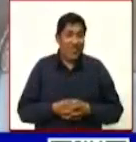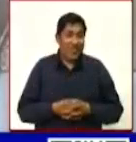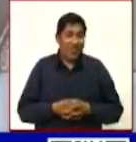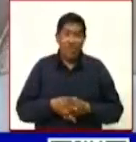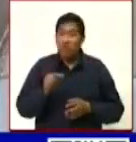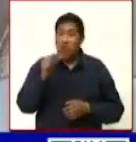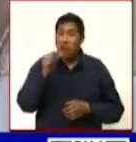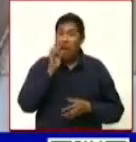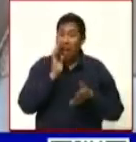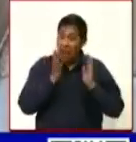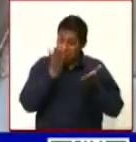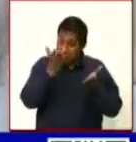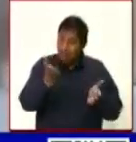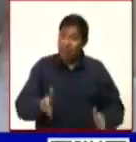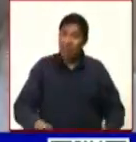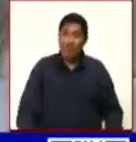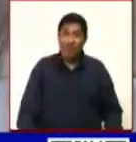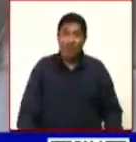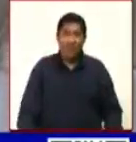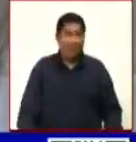no hablas mucho